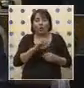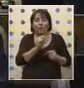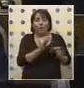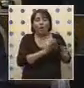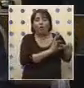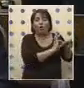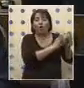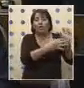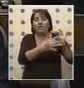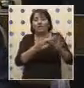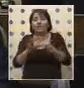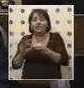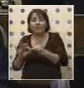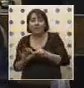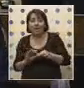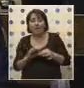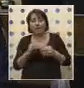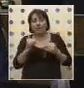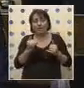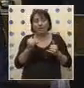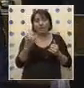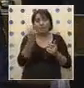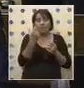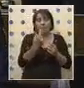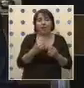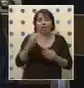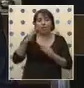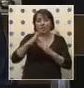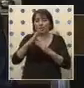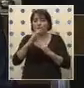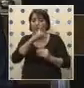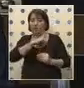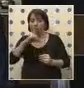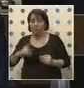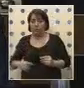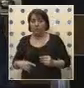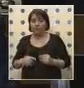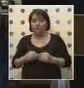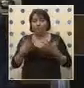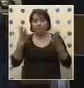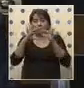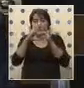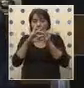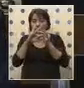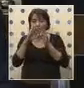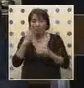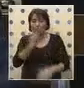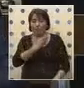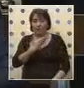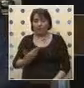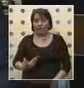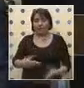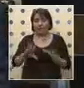de conectividad interna y para qué decirle con el aislamiento de la región con respecto al resto del país. Muchas gracias, presidente. Gracias a ustedes, señor